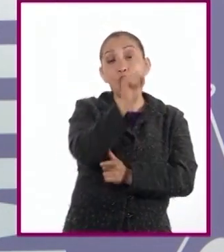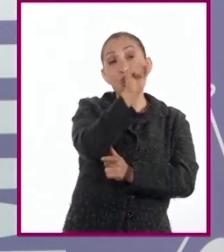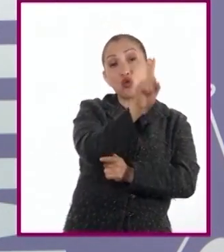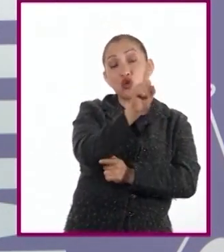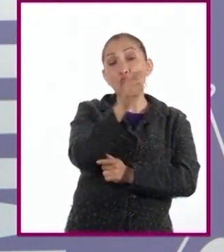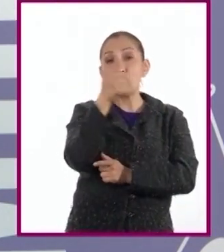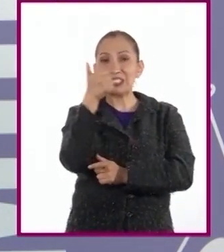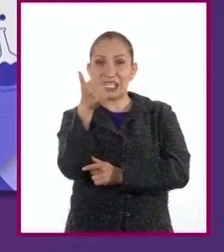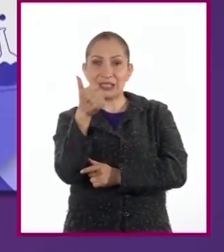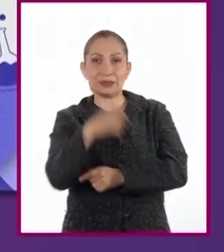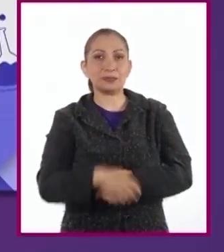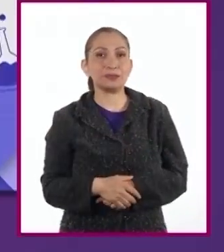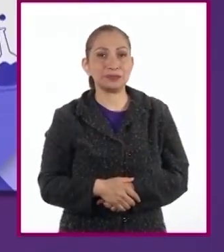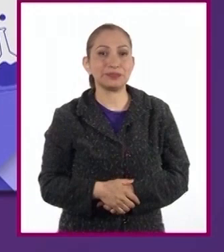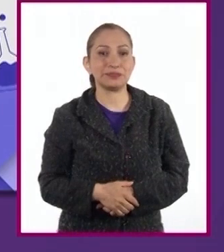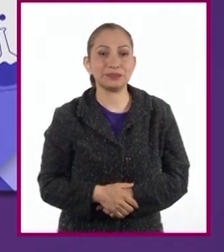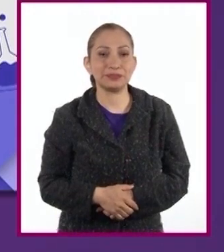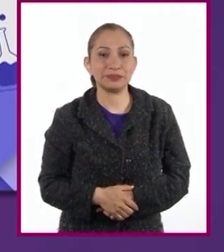6 respectivamente.